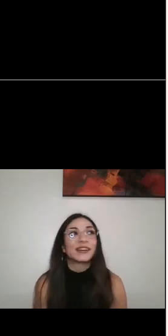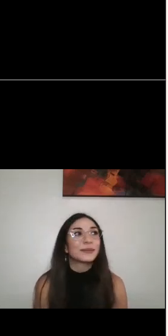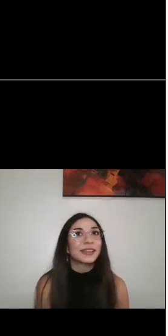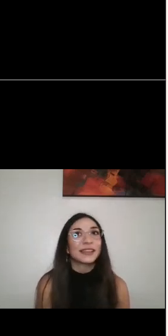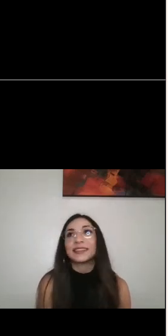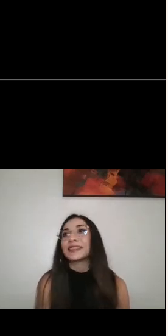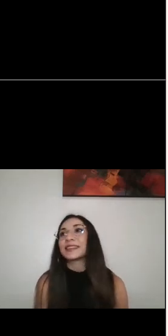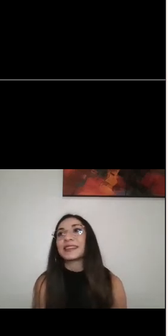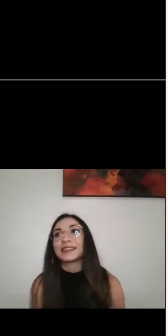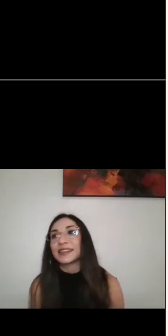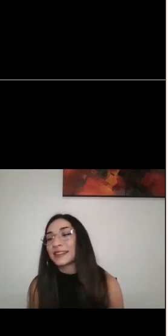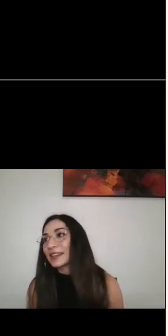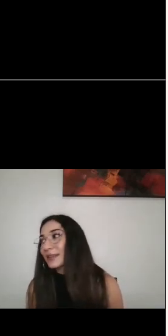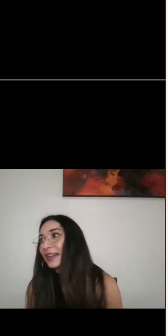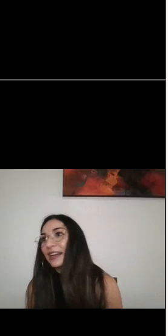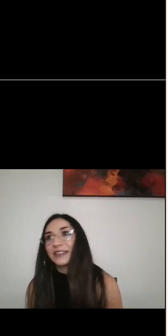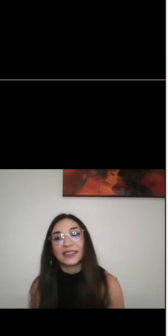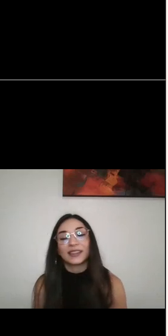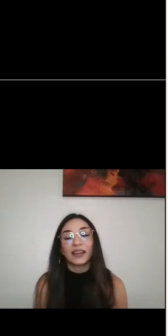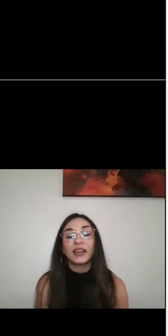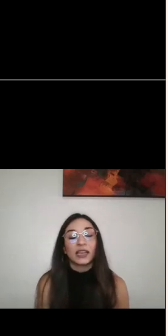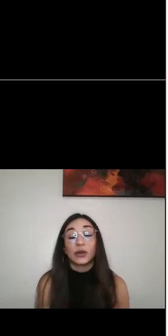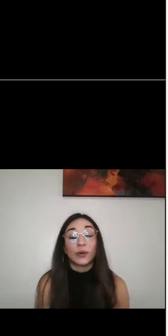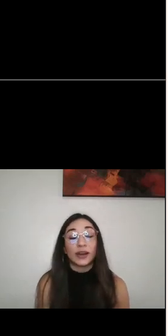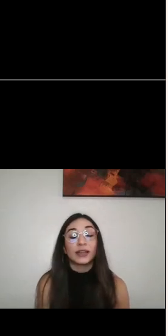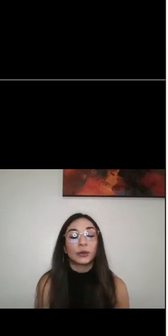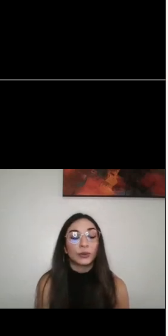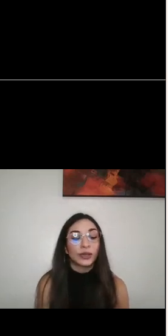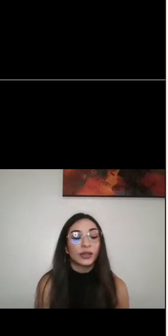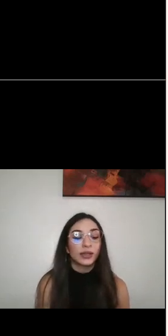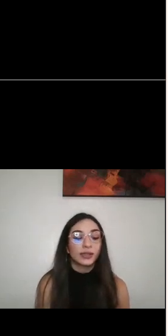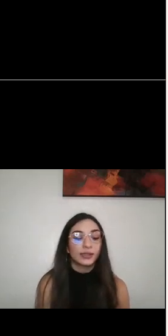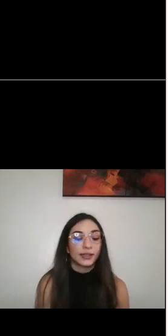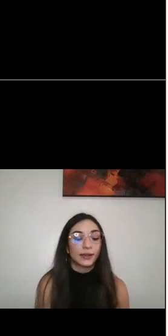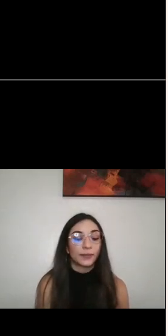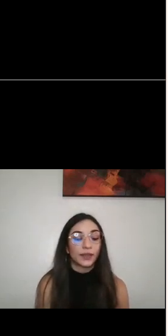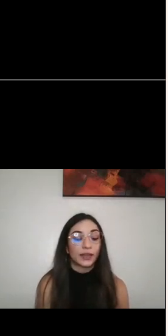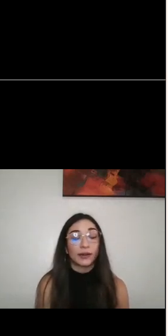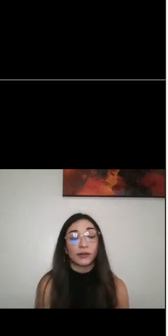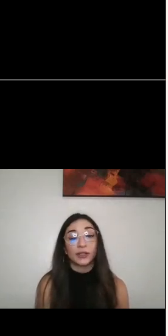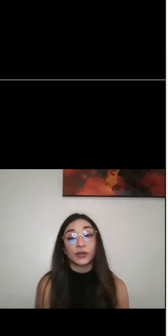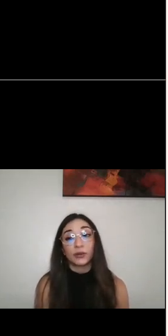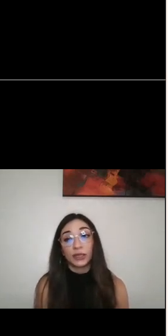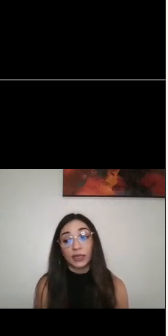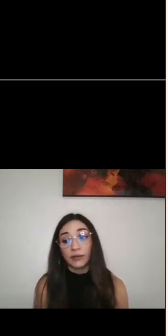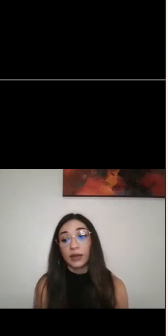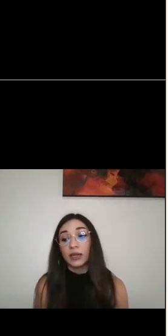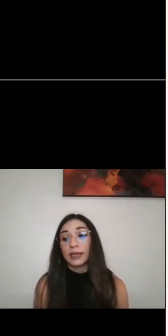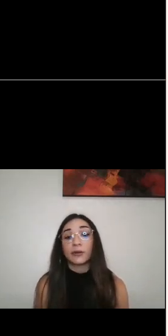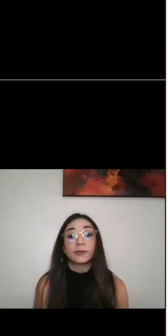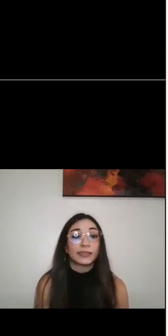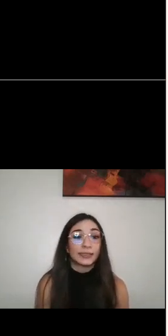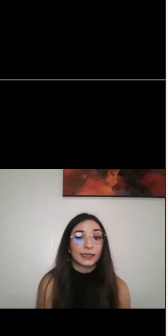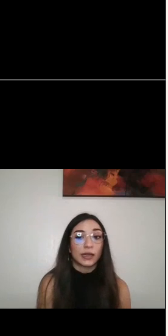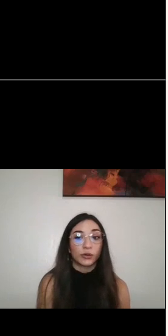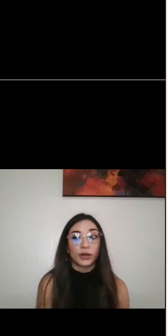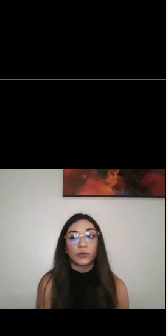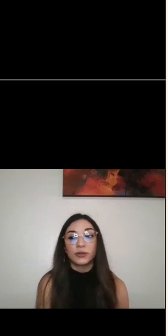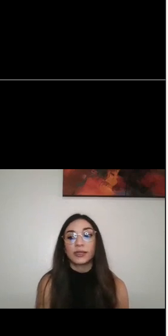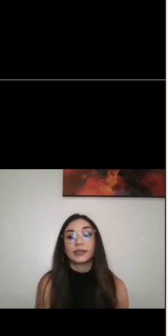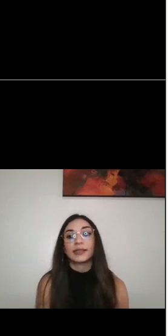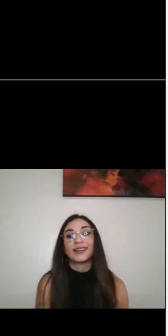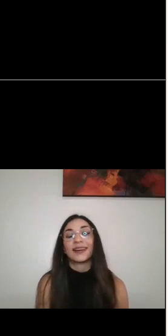los llevamos al dentista, hacer examen de la vista, etcétera, igual incluir la evaluación auditiva y como les decía la